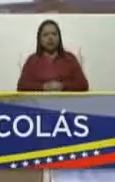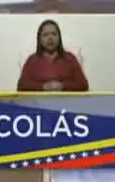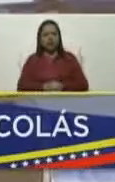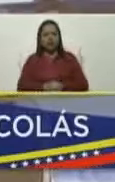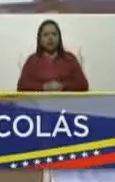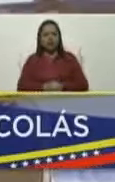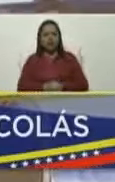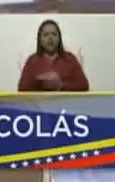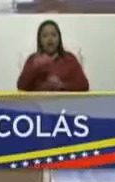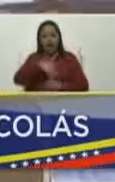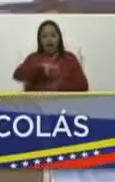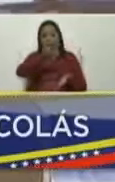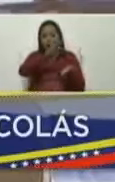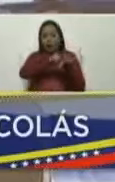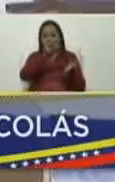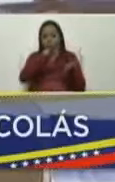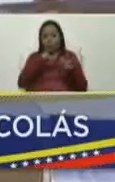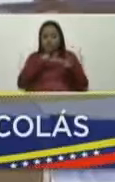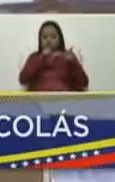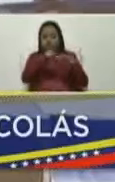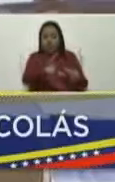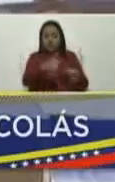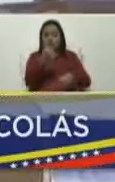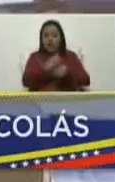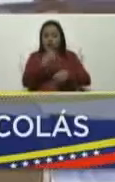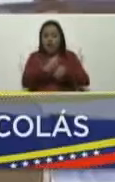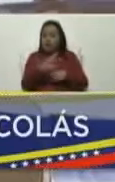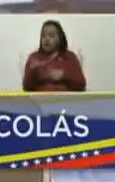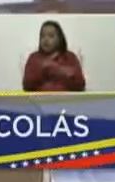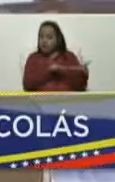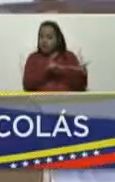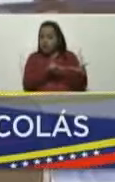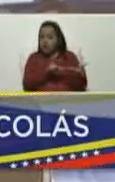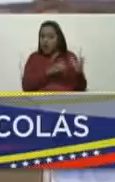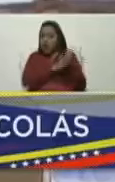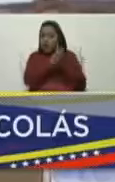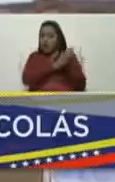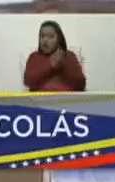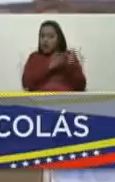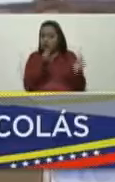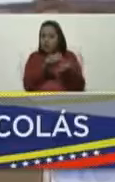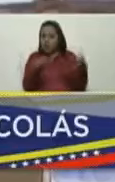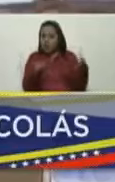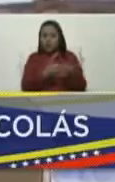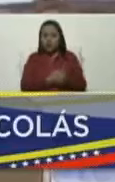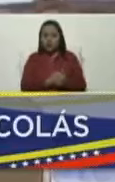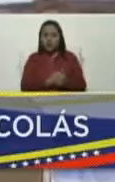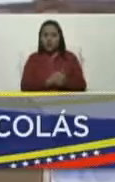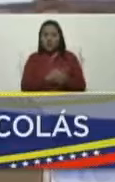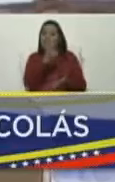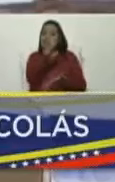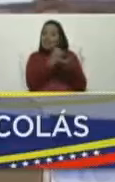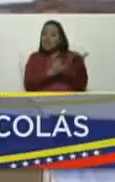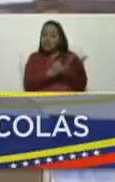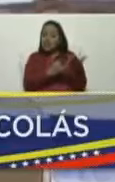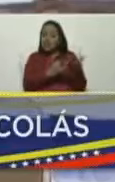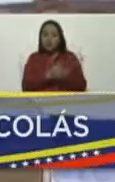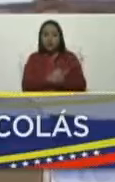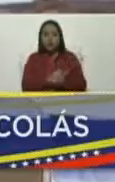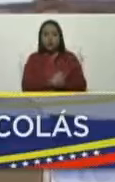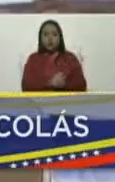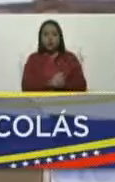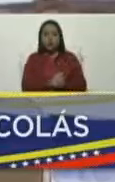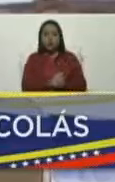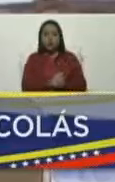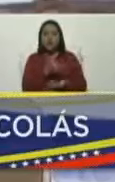están certificados que están funcionando ya con un emprendimiento exitoso? y registrados en